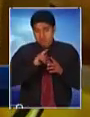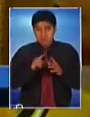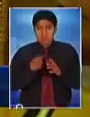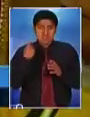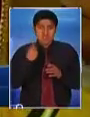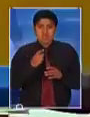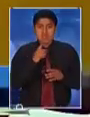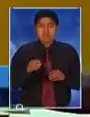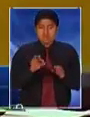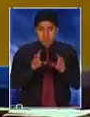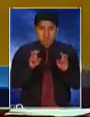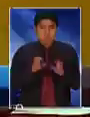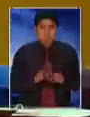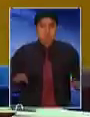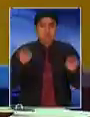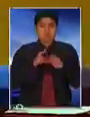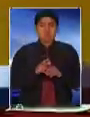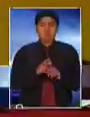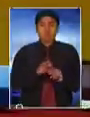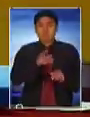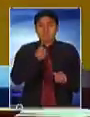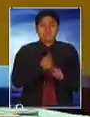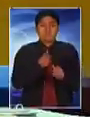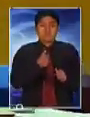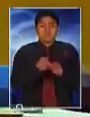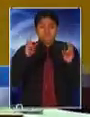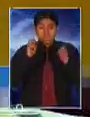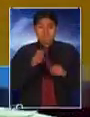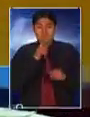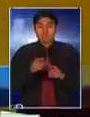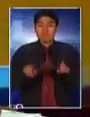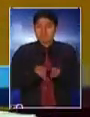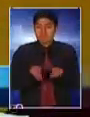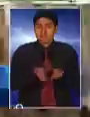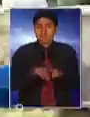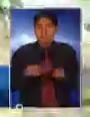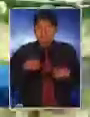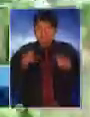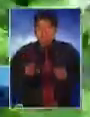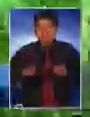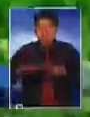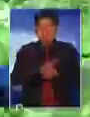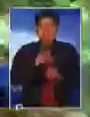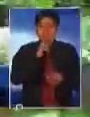cierres. Creo que son temas muy importantes. De la misma forma, un tema que también